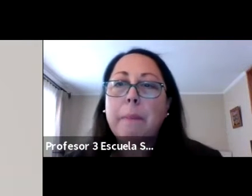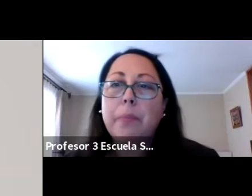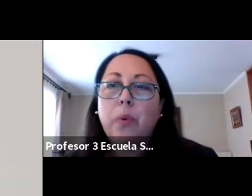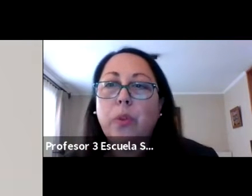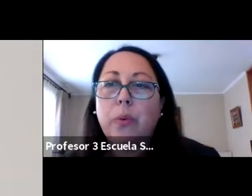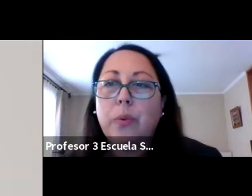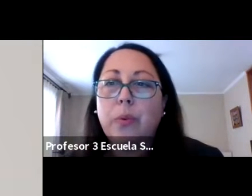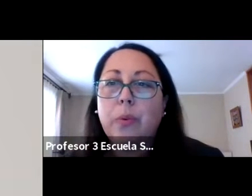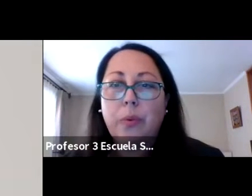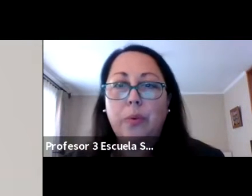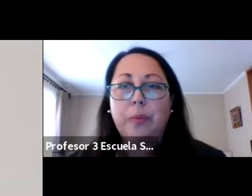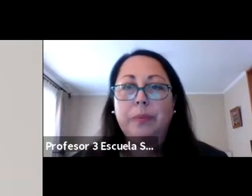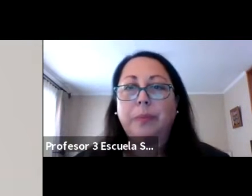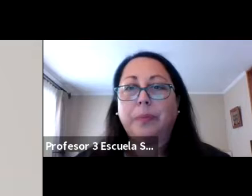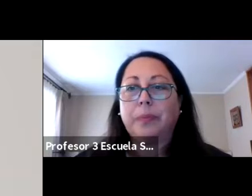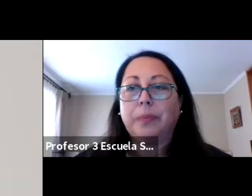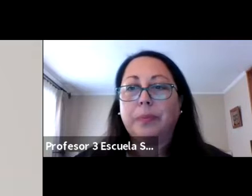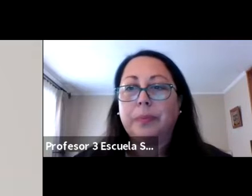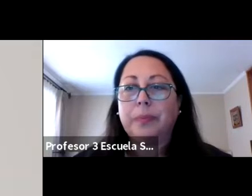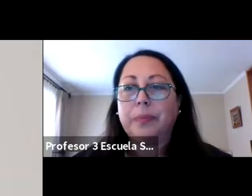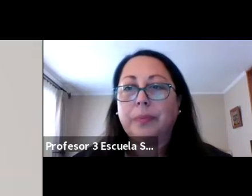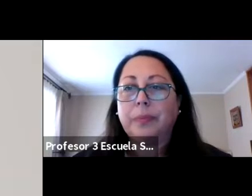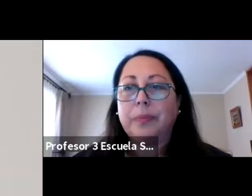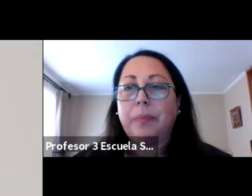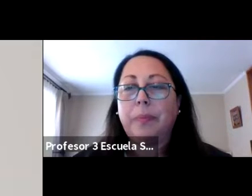saludan en Mapudungú.